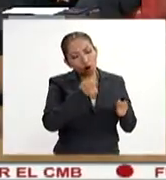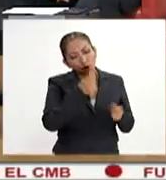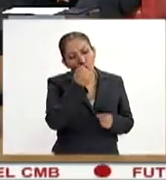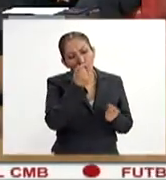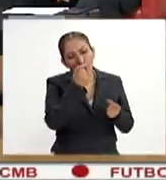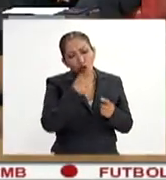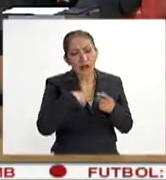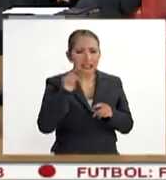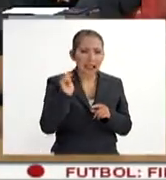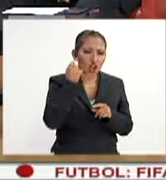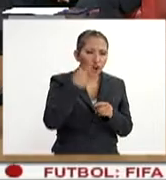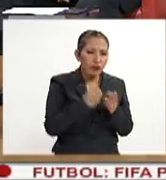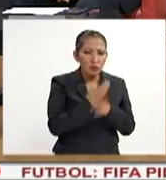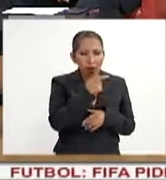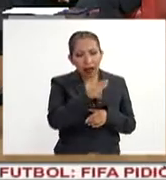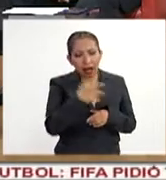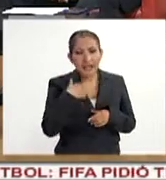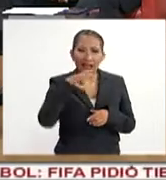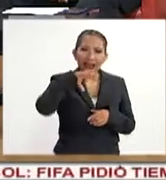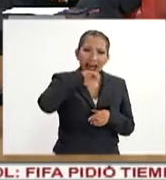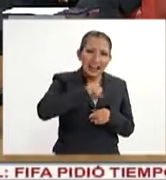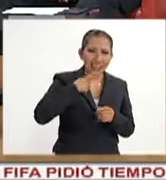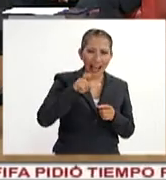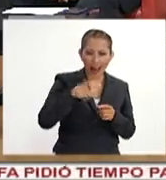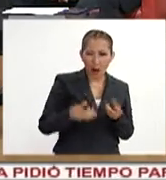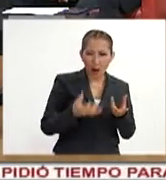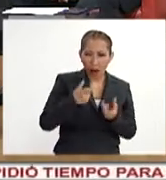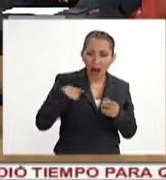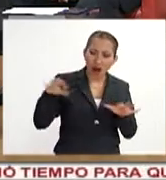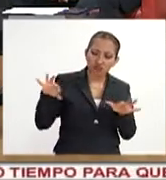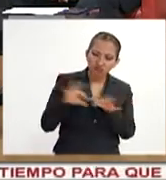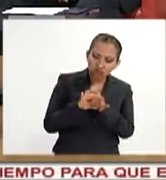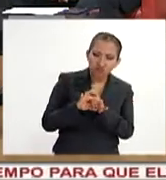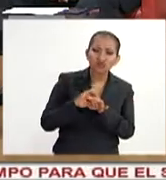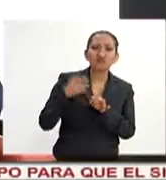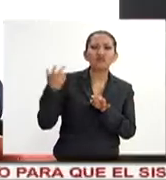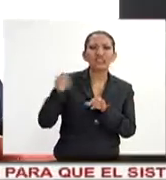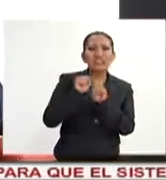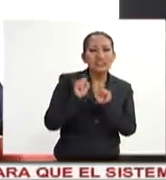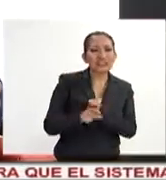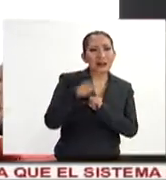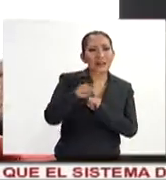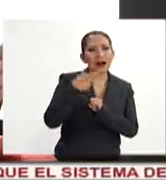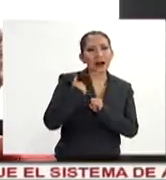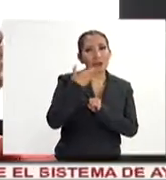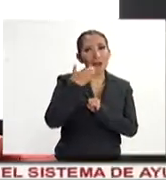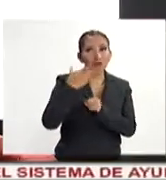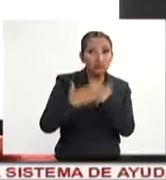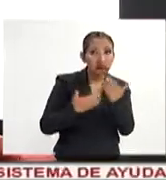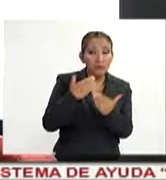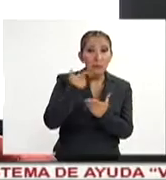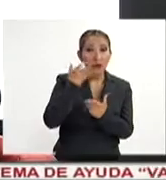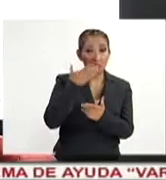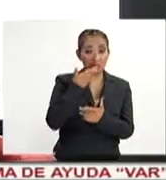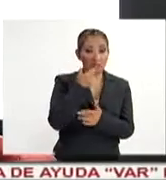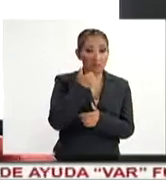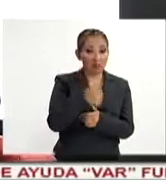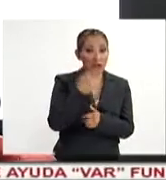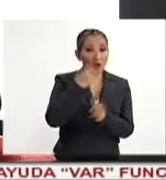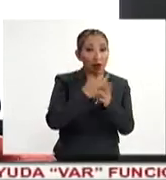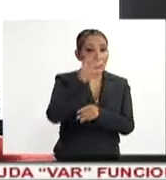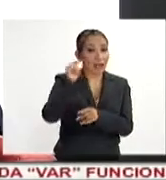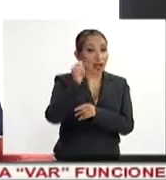las nuevas tecnologías, en este caso los calentadores, los sistemas interconectados, las unidades de alta eficiencia, porque es un proceso también de